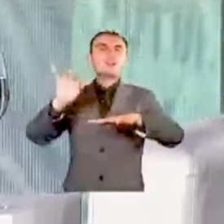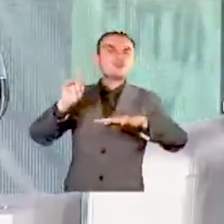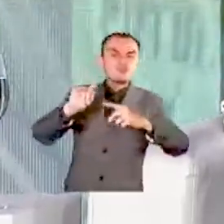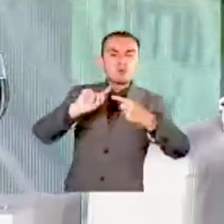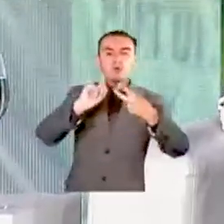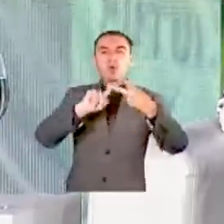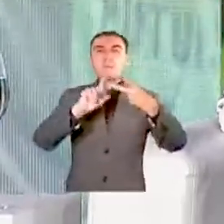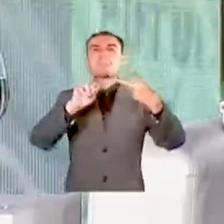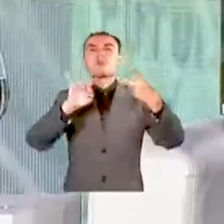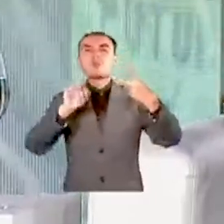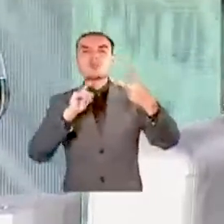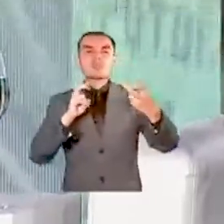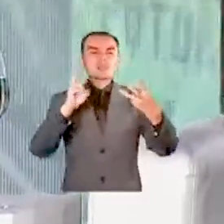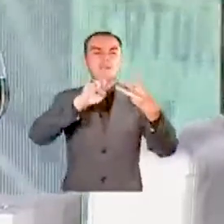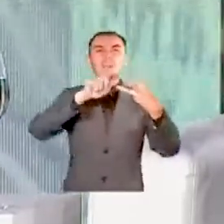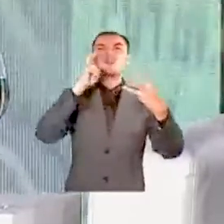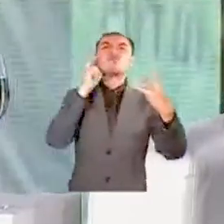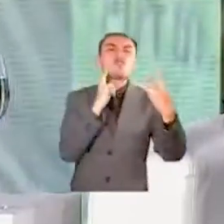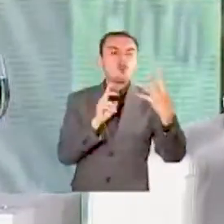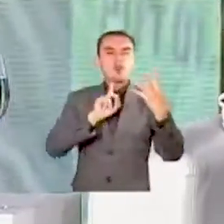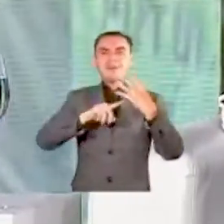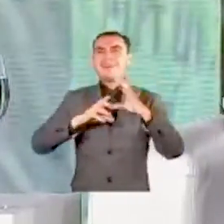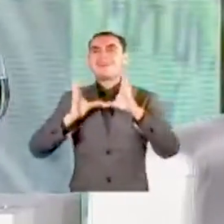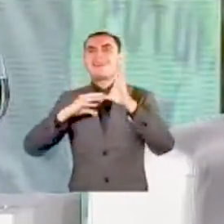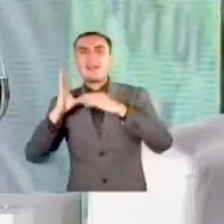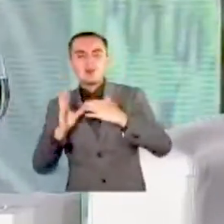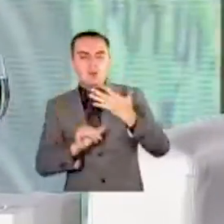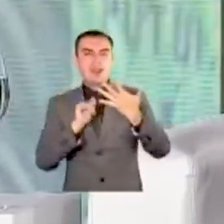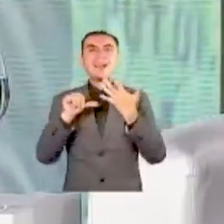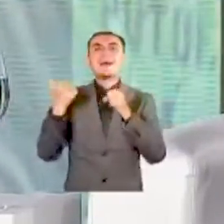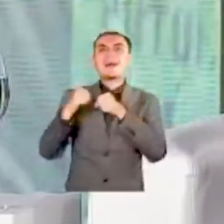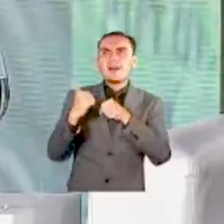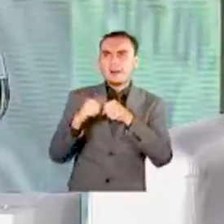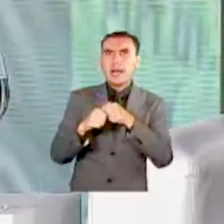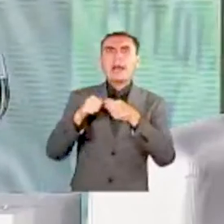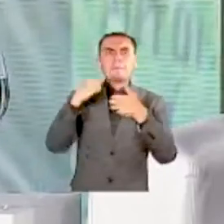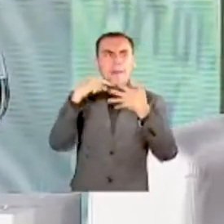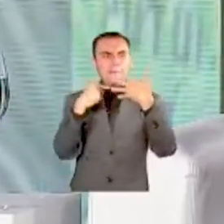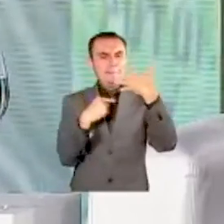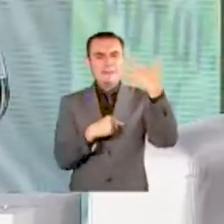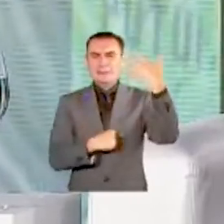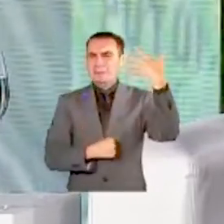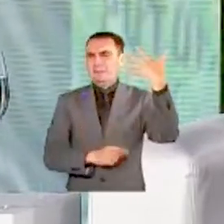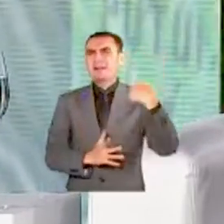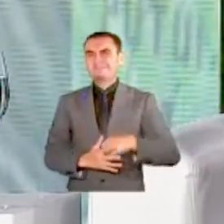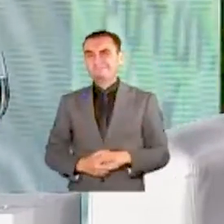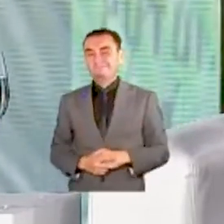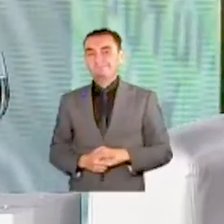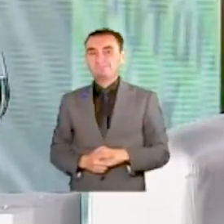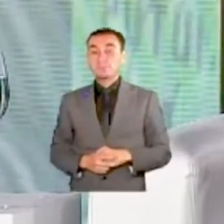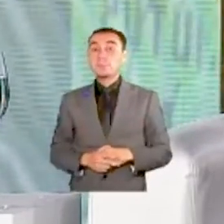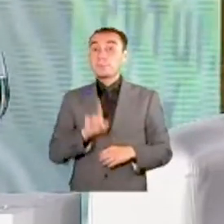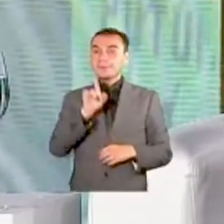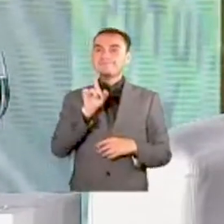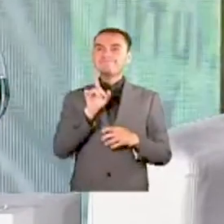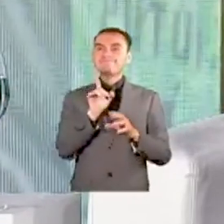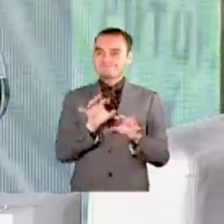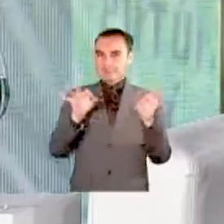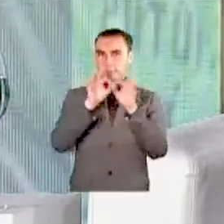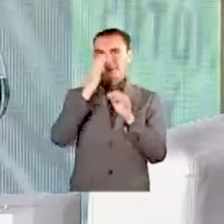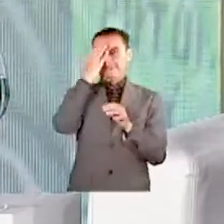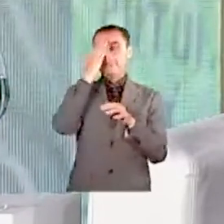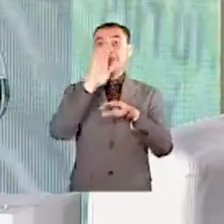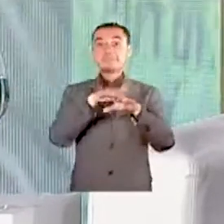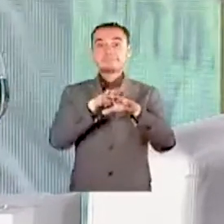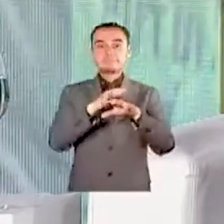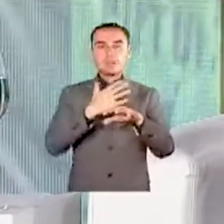de María, El Chocó, Cauca, Arauca, entre otros. Es importante decir también que desde la Procuraduría